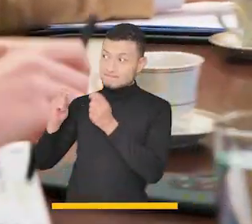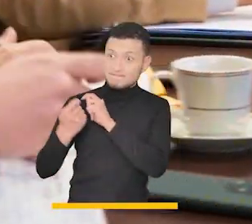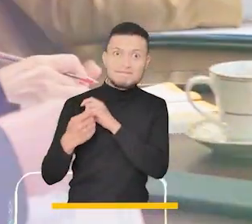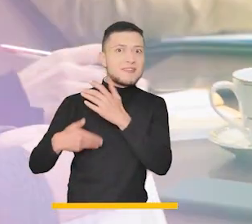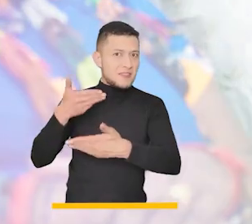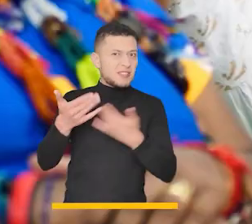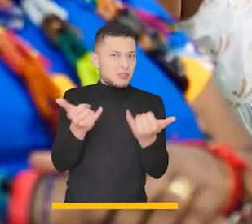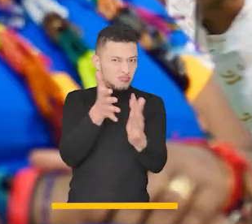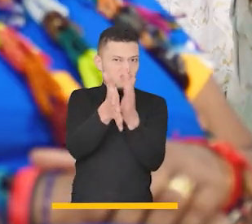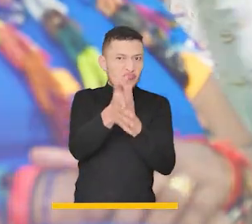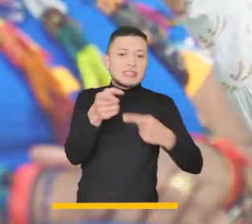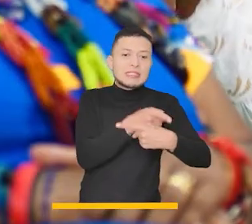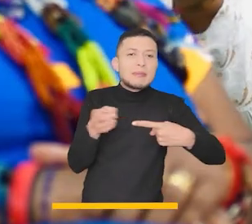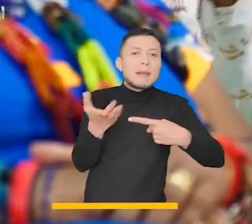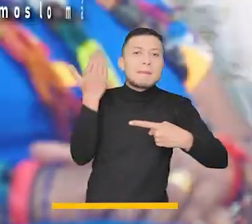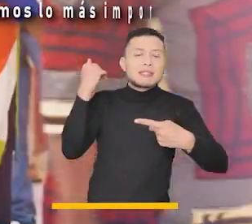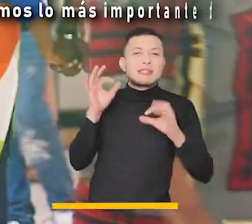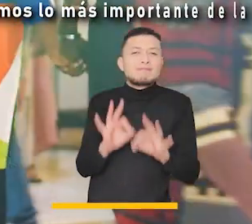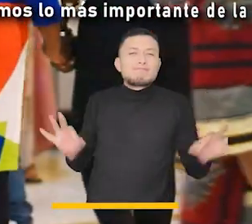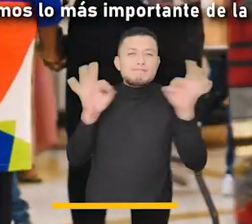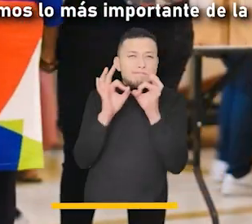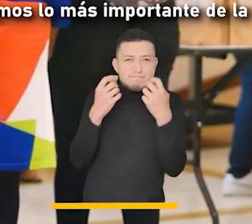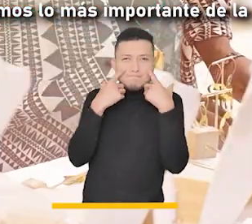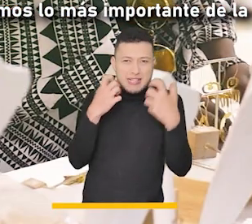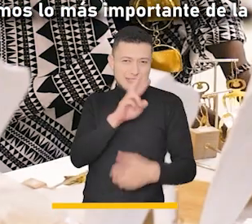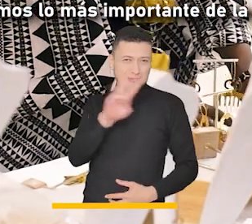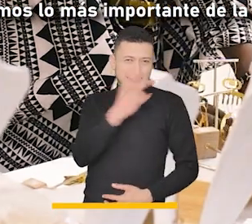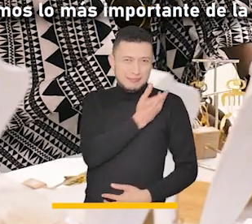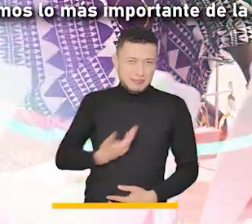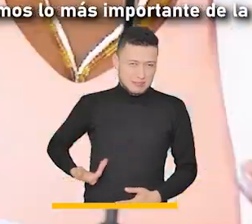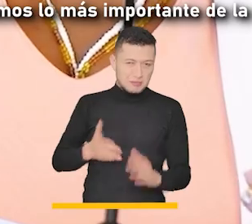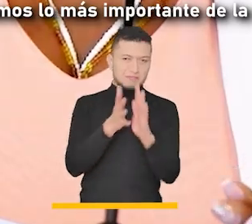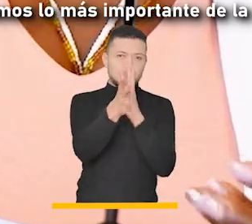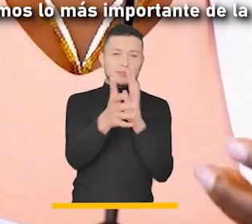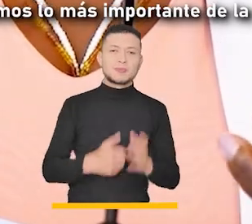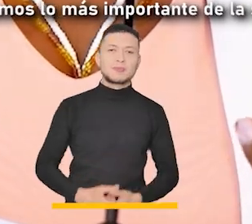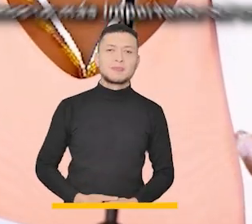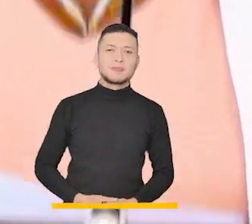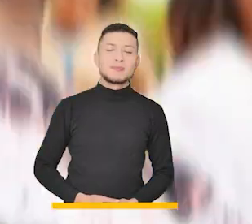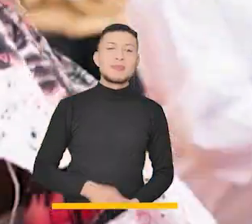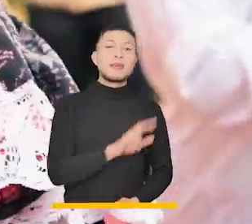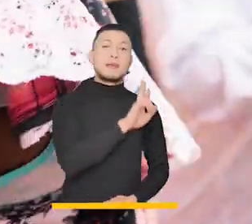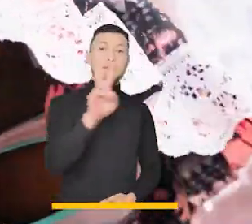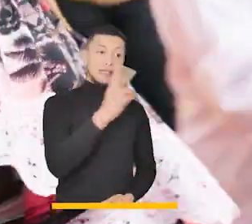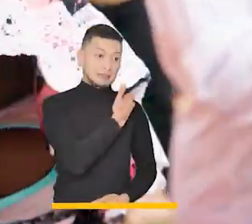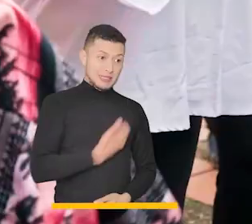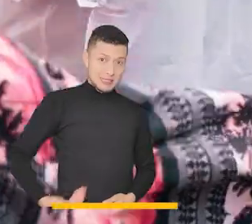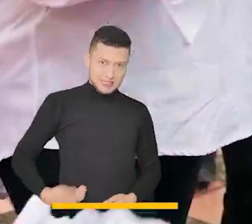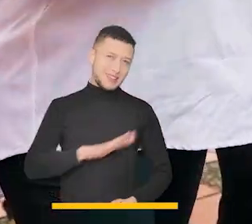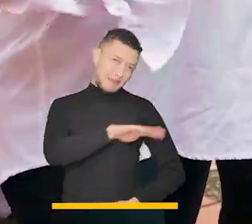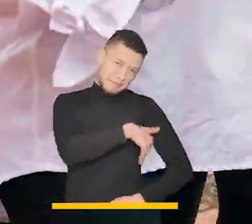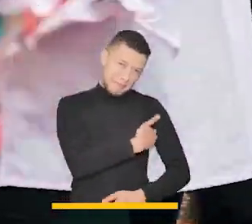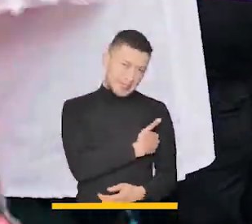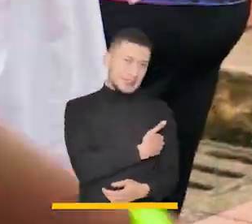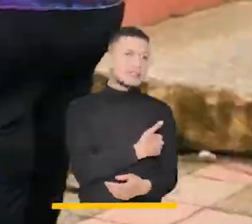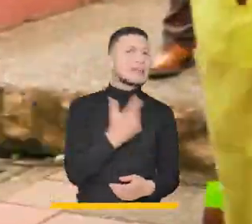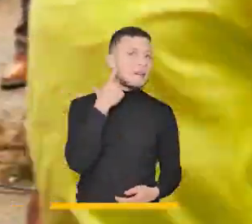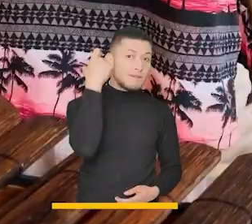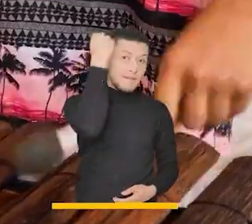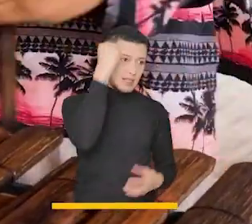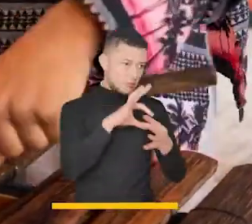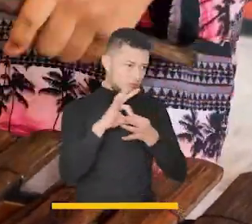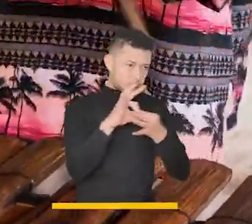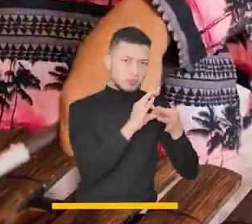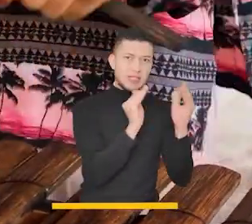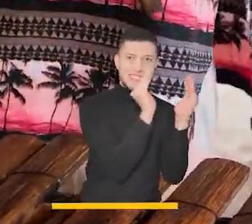cambio avanza. Aquí te contamos lo más relevante de la semana pasada en la vicepresidencia. La vicepresidenta y ministra